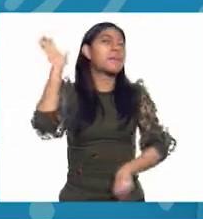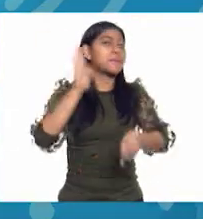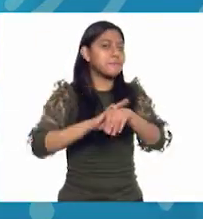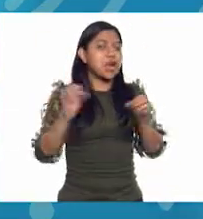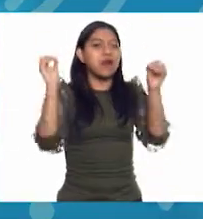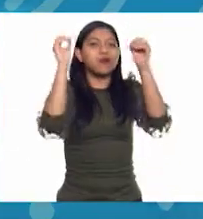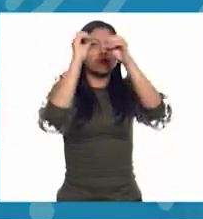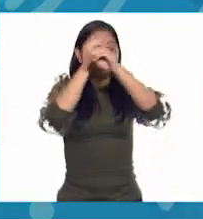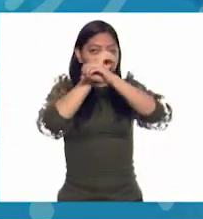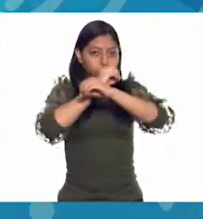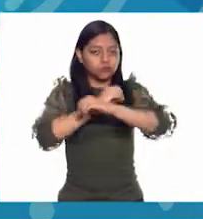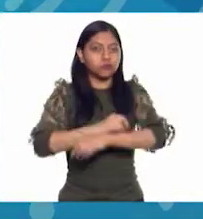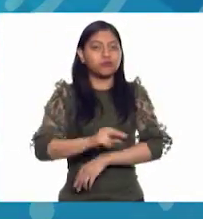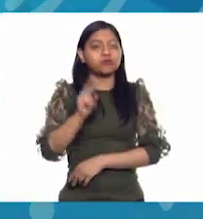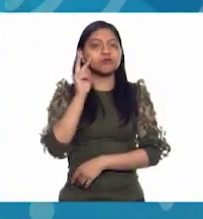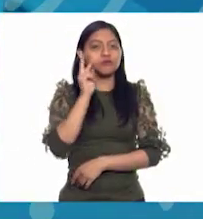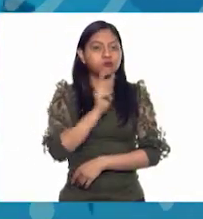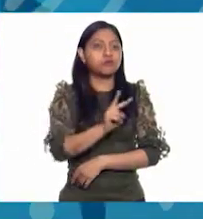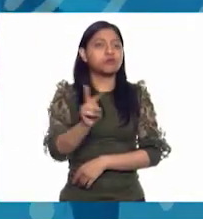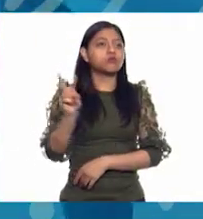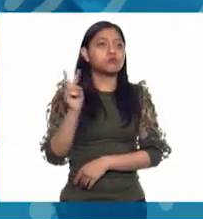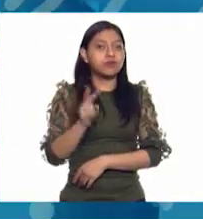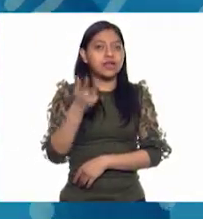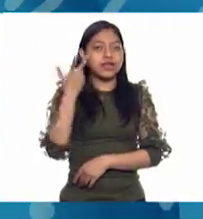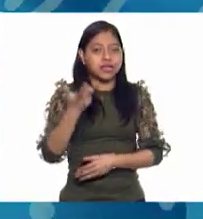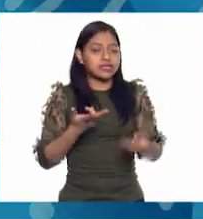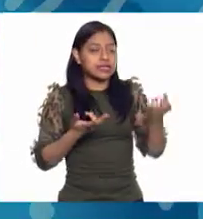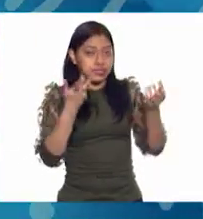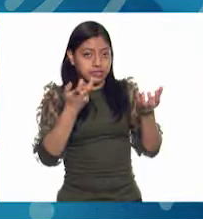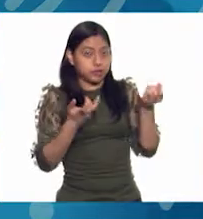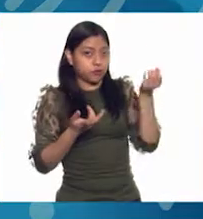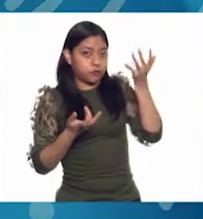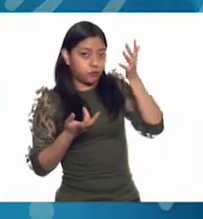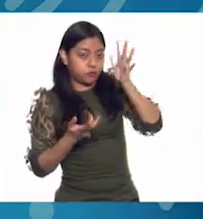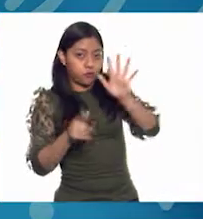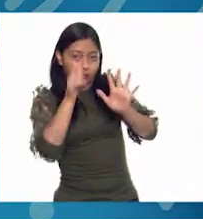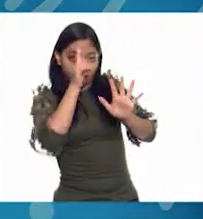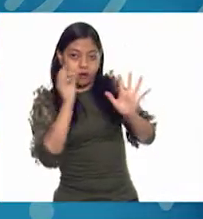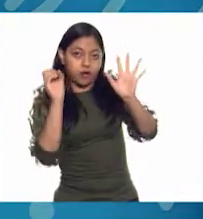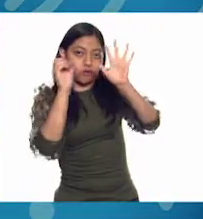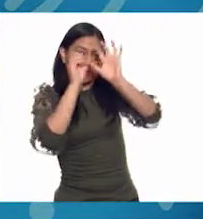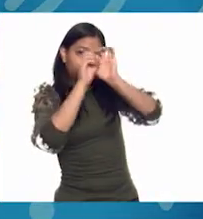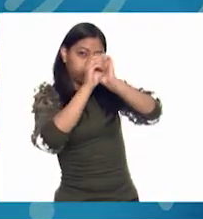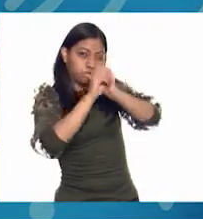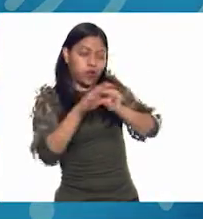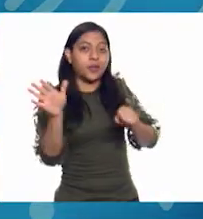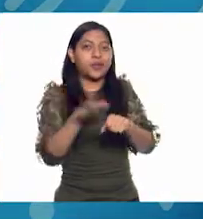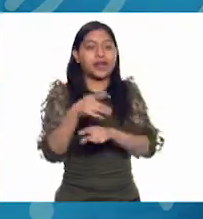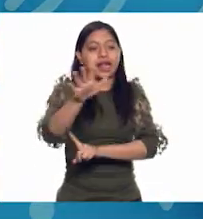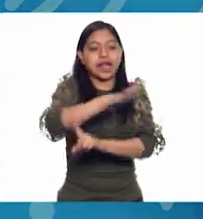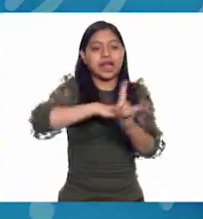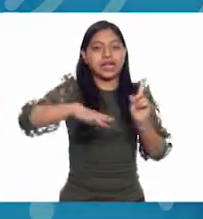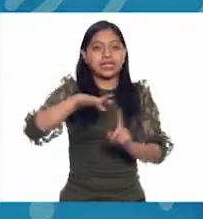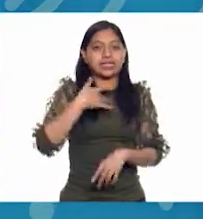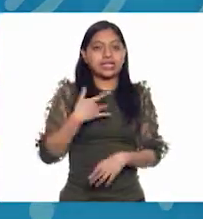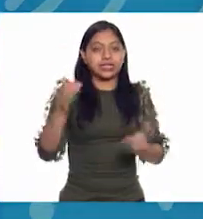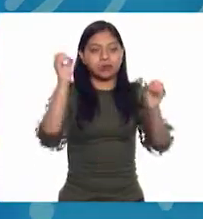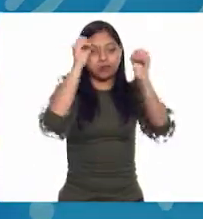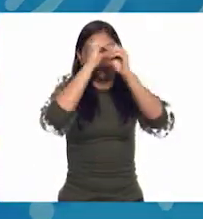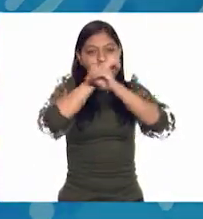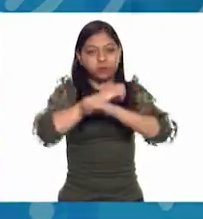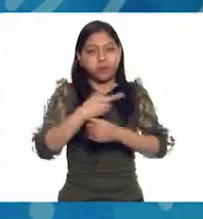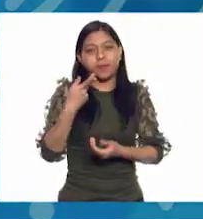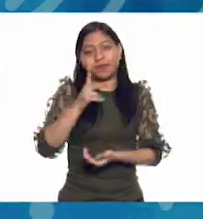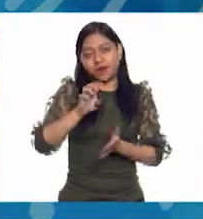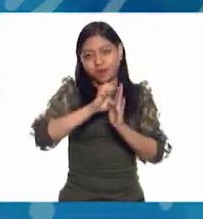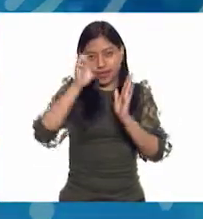sentir, percibir a simple vista ese eclipse de sol, porque van a ver una disminución considerable. Pero en lugares como en la